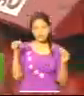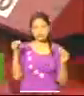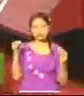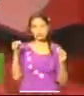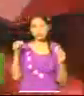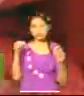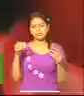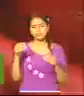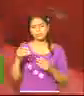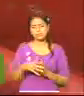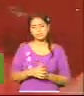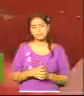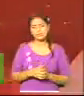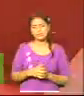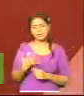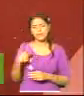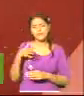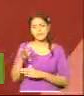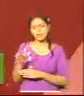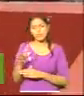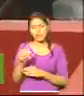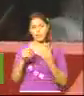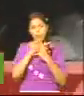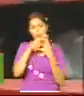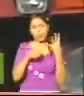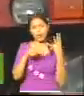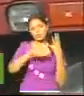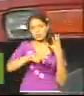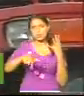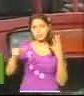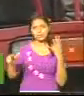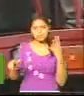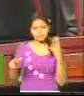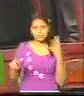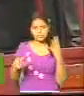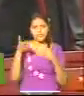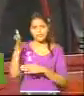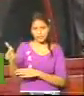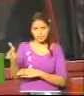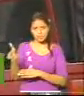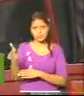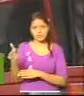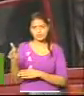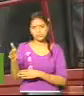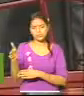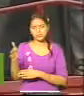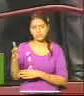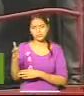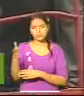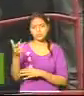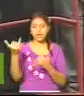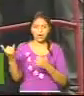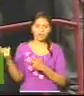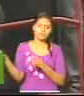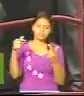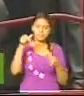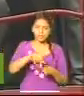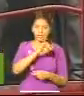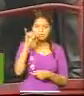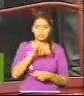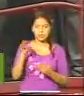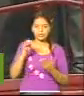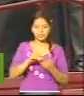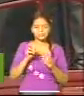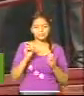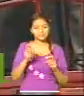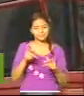en la cosechadora. De hecho, fuimos cuatro operadores para allá y son los que estamos aquí ahorita. Ok,